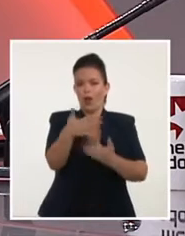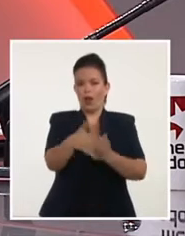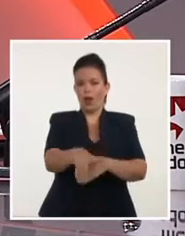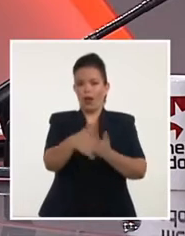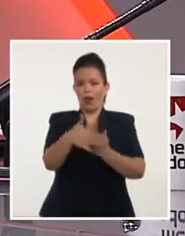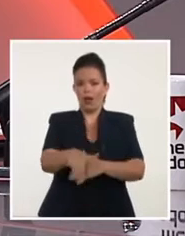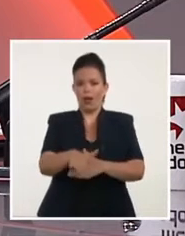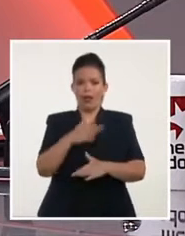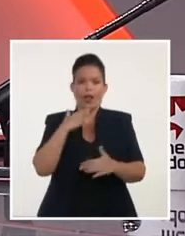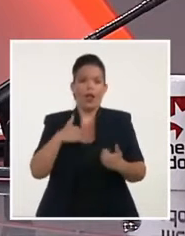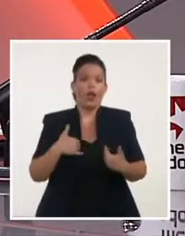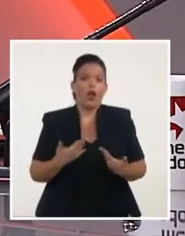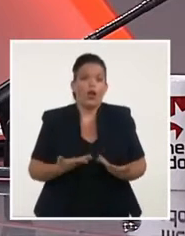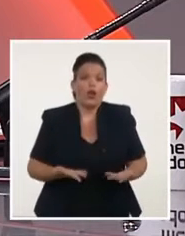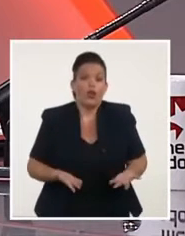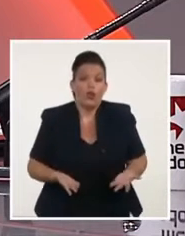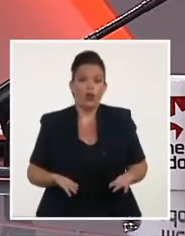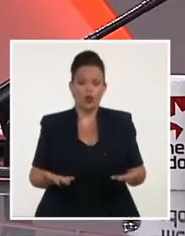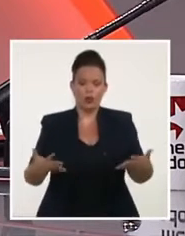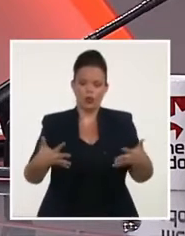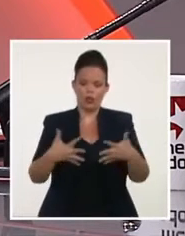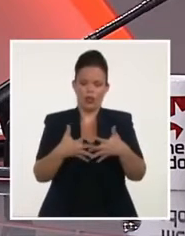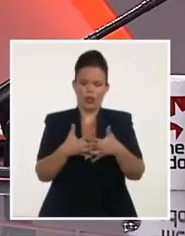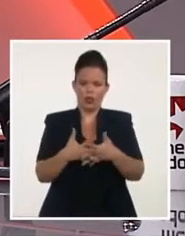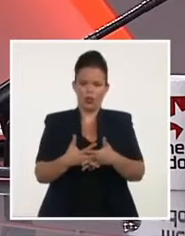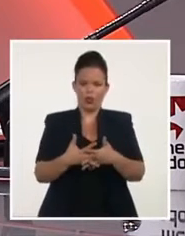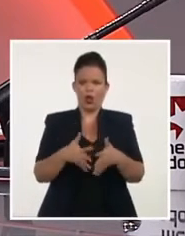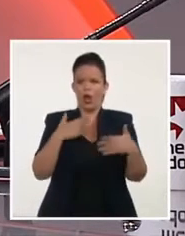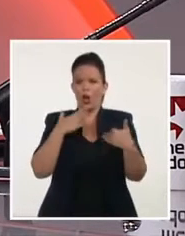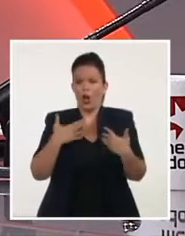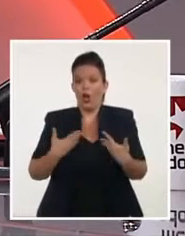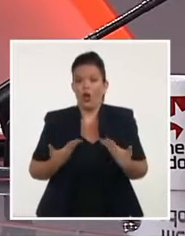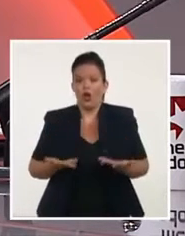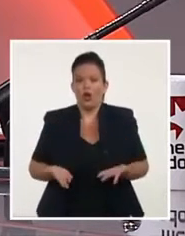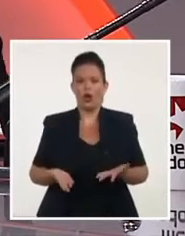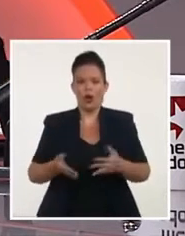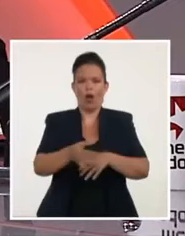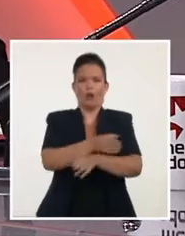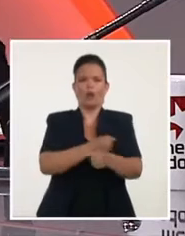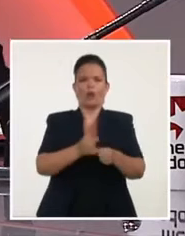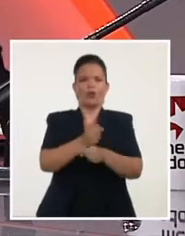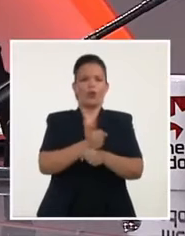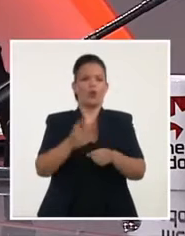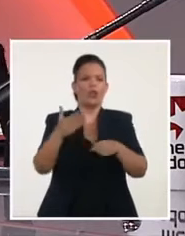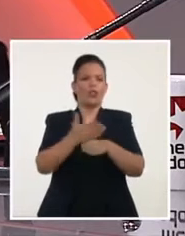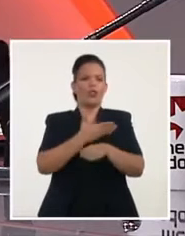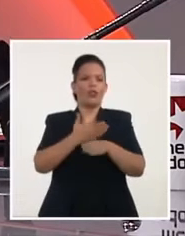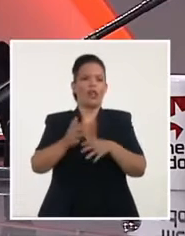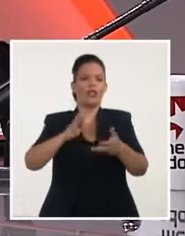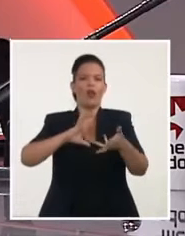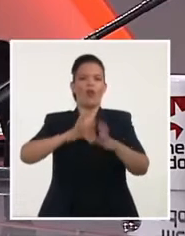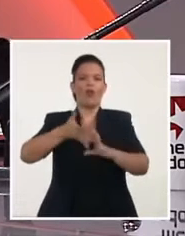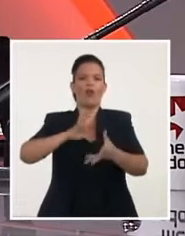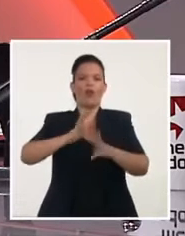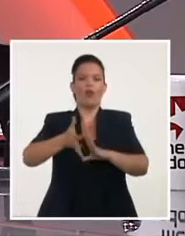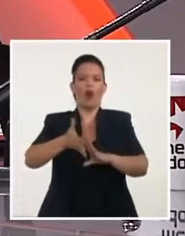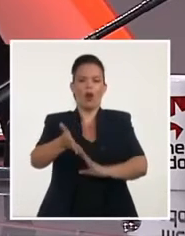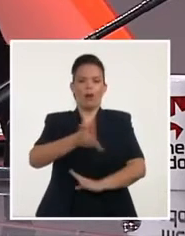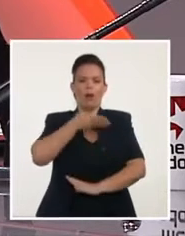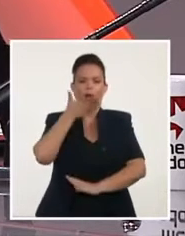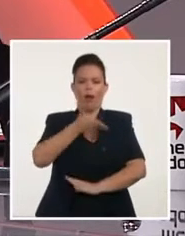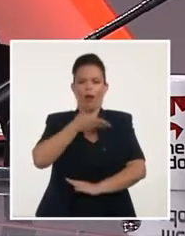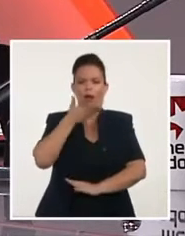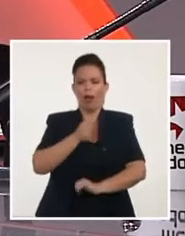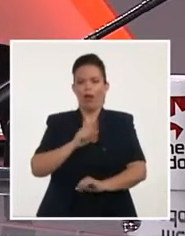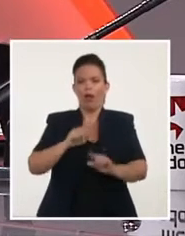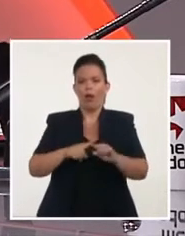esa interrelación entre los diferentes actores, cómo se utilizan pues diferentes técnicas narrativas también para intentar construir una